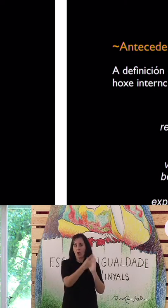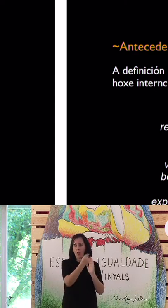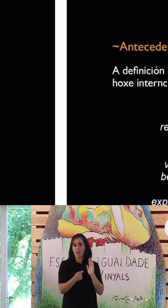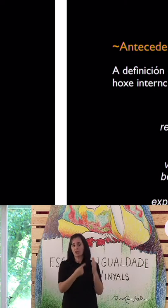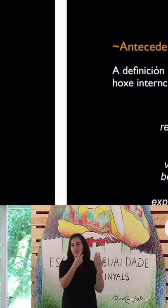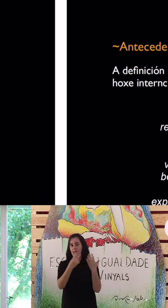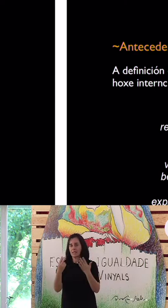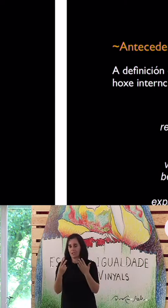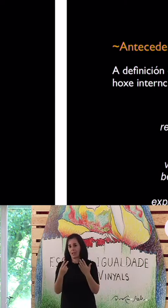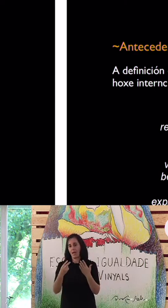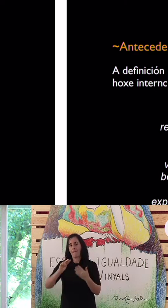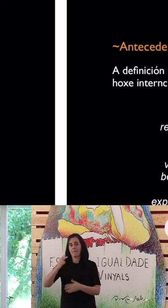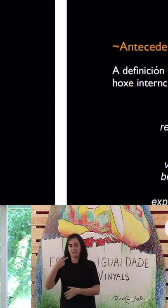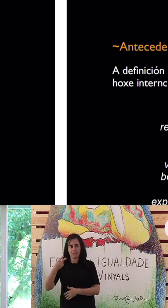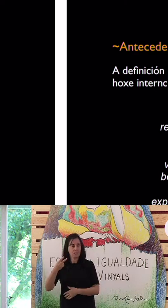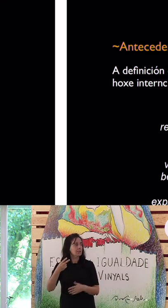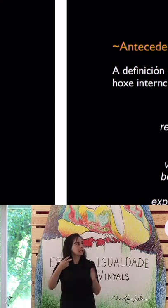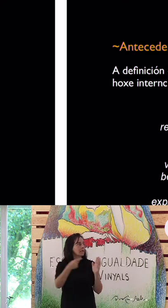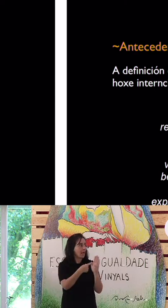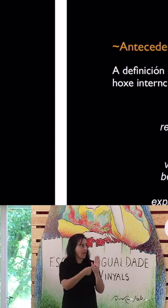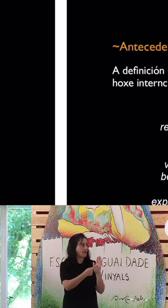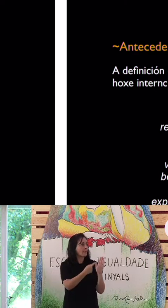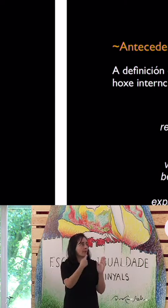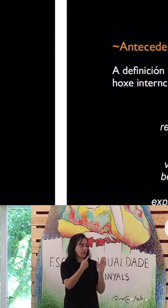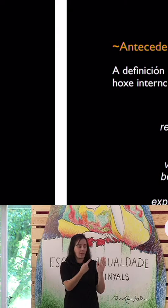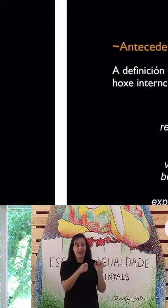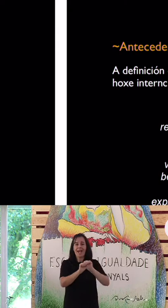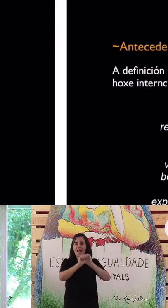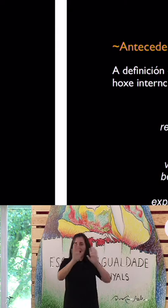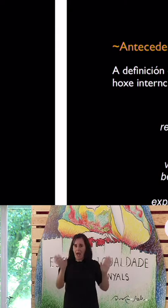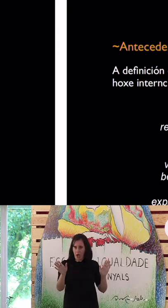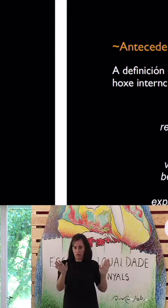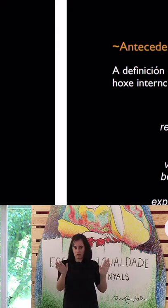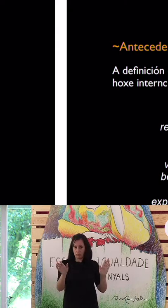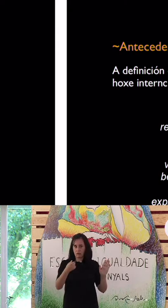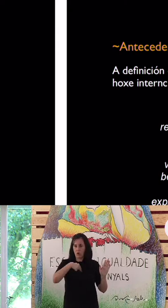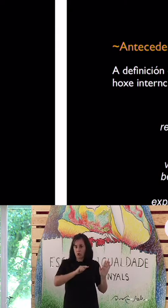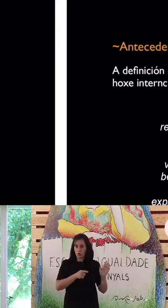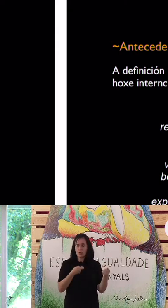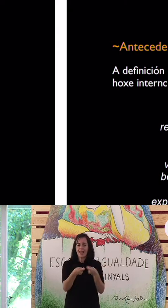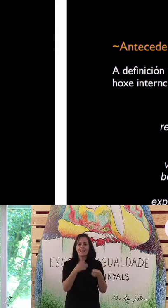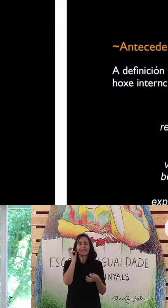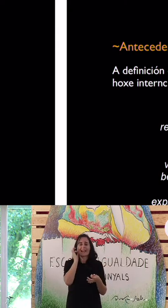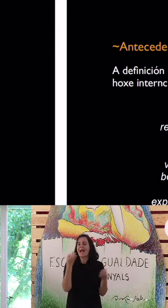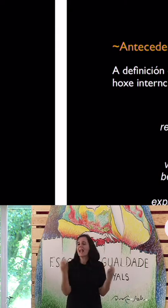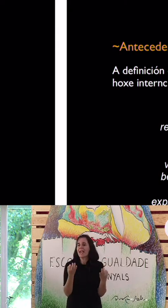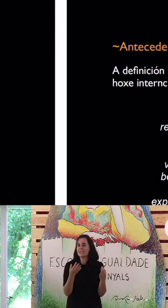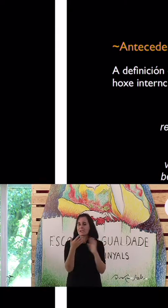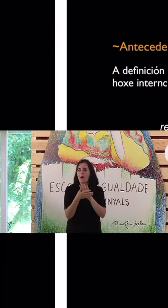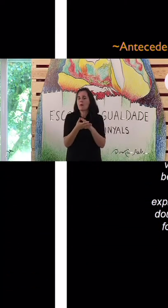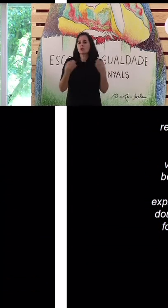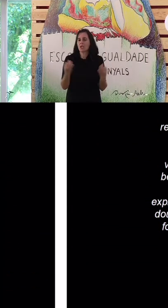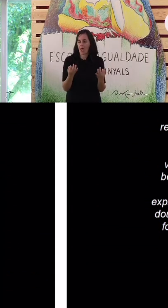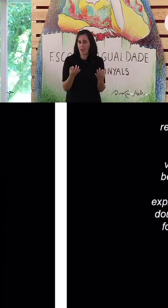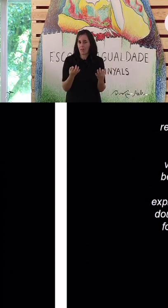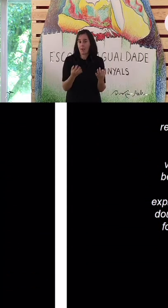177 bis, vamos a deixar ben claro de que estamos a falar cando falamos de trata e como